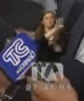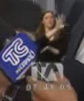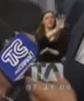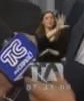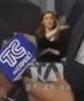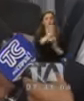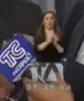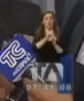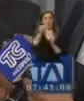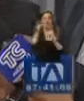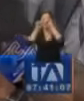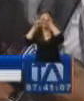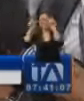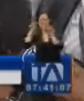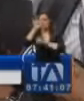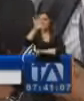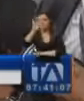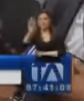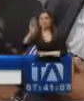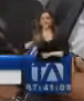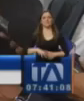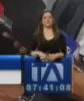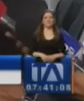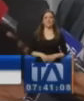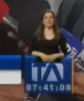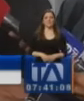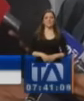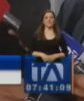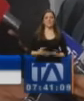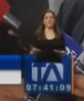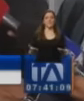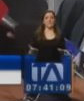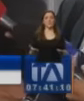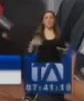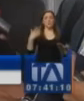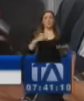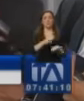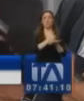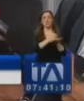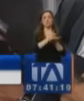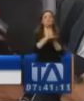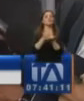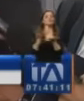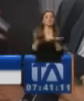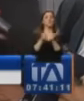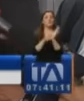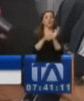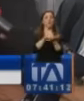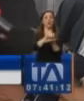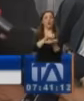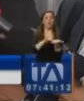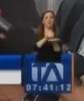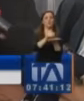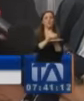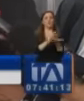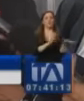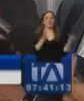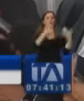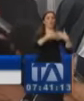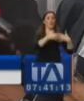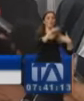con otras 57, por ejemplo, las cuales han sido beneficiadas por un sinnúmero de contratos con la empresa